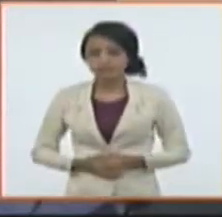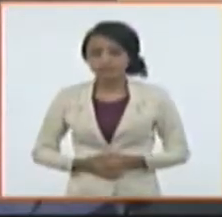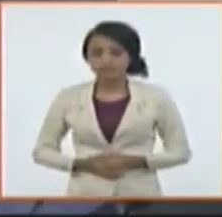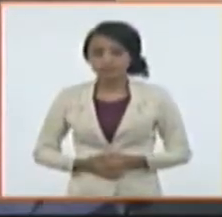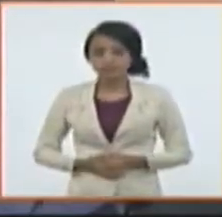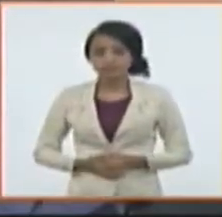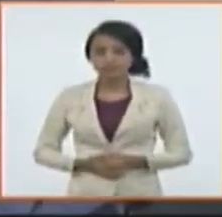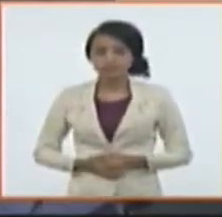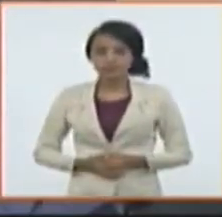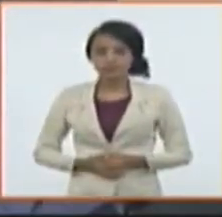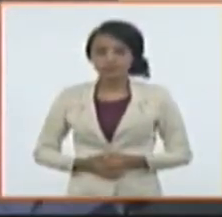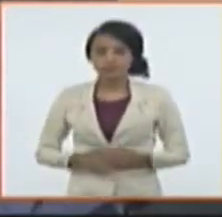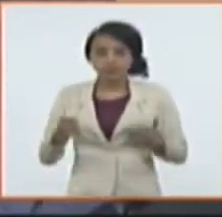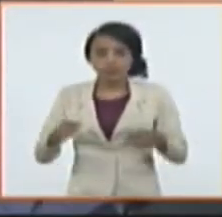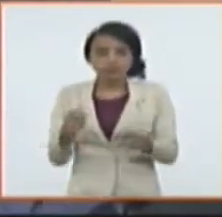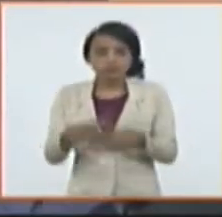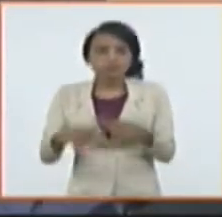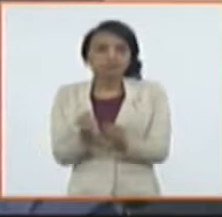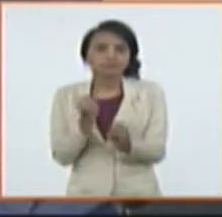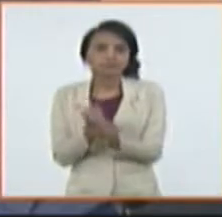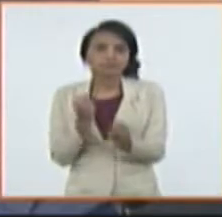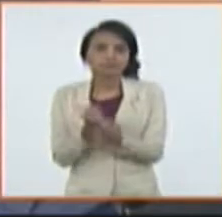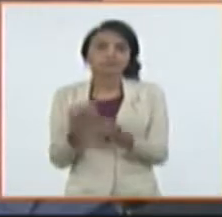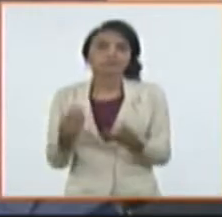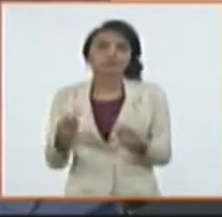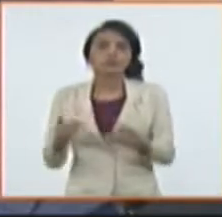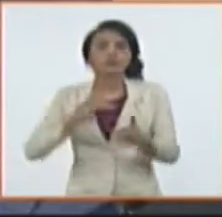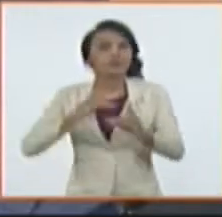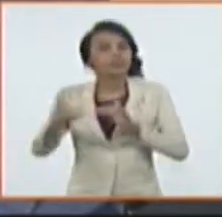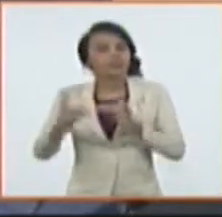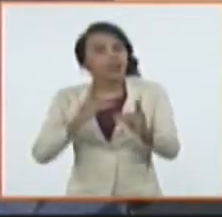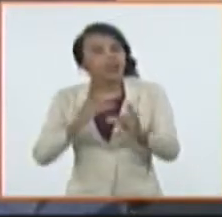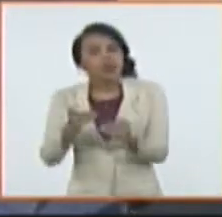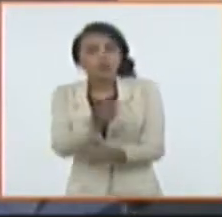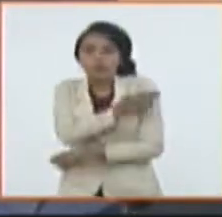Hay que hacer mucho trabajo y mucho diálogo con los jóvenes,